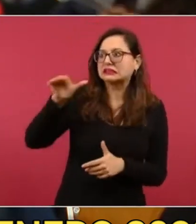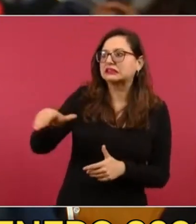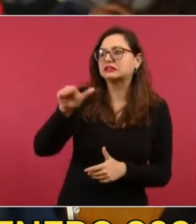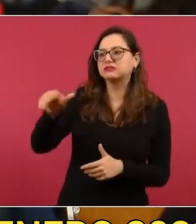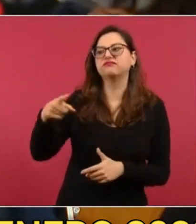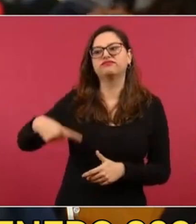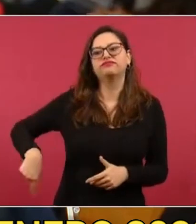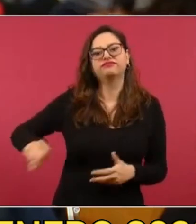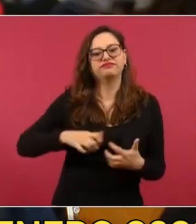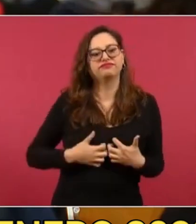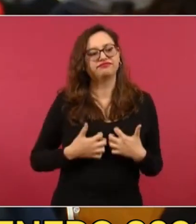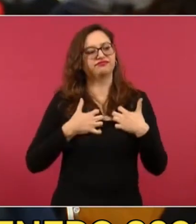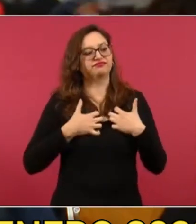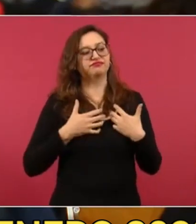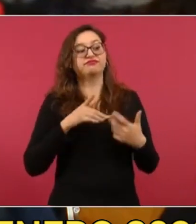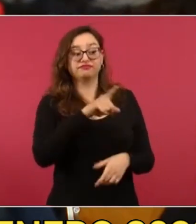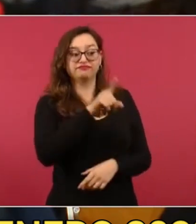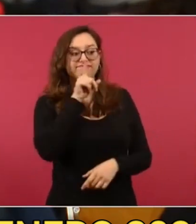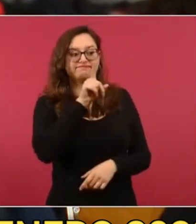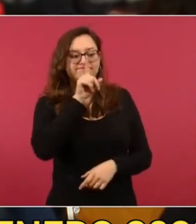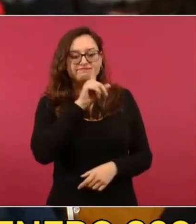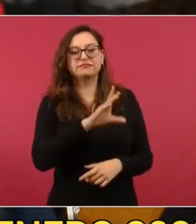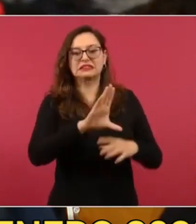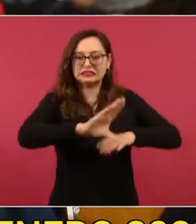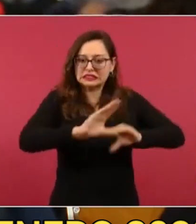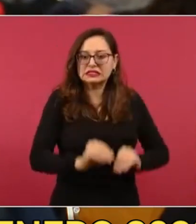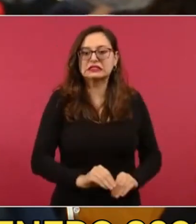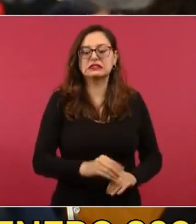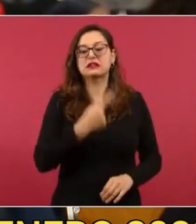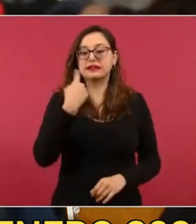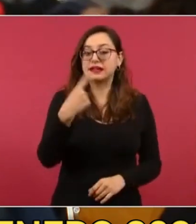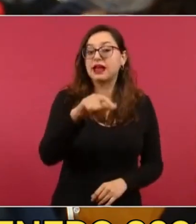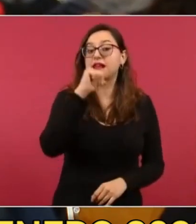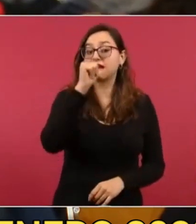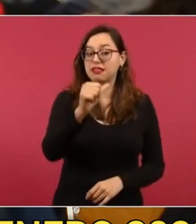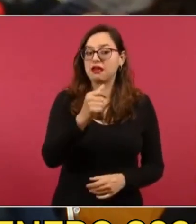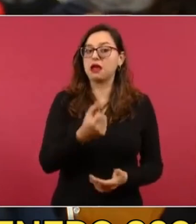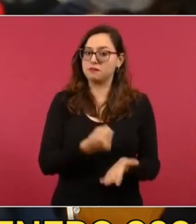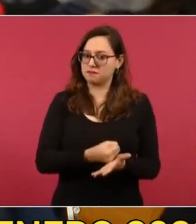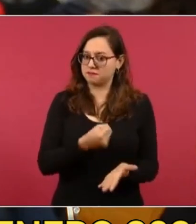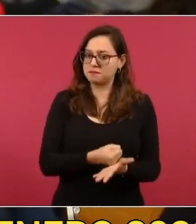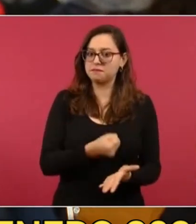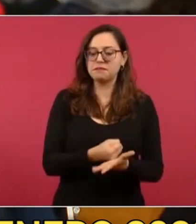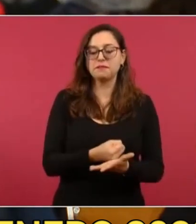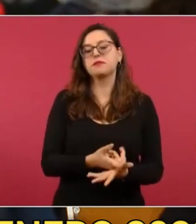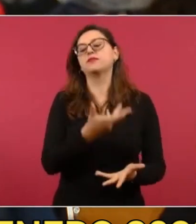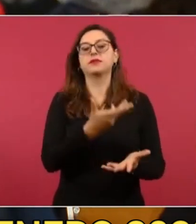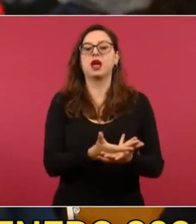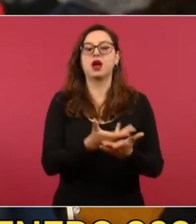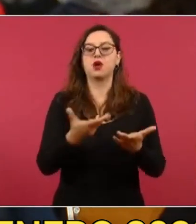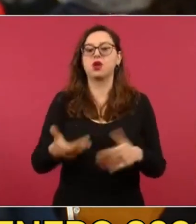trabajadores e intimidaciones de no quejarse, de no reclamar, para que pues continúe el actual sindicato